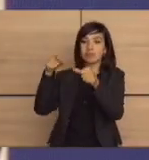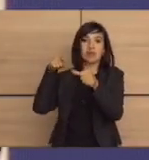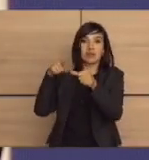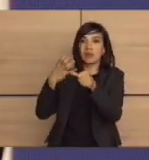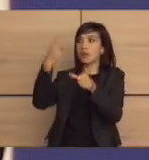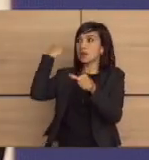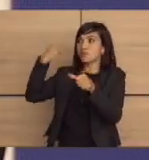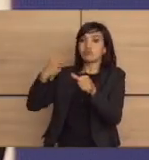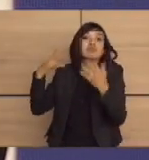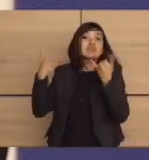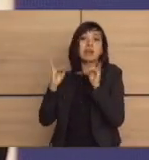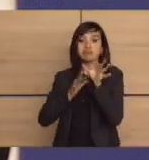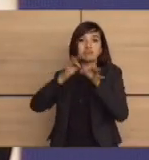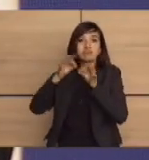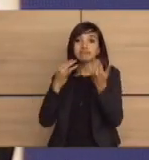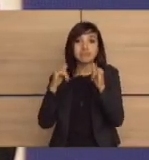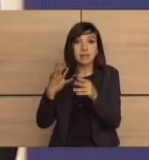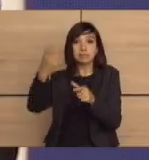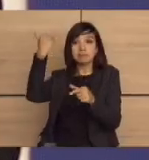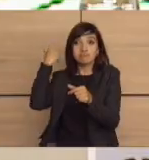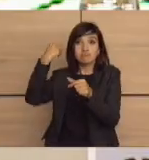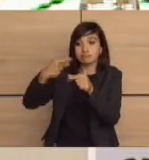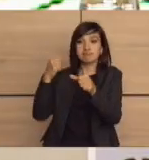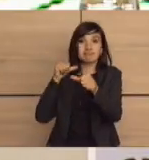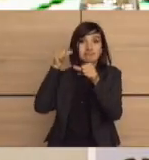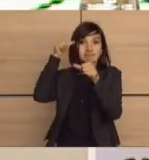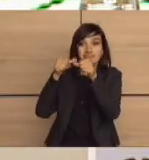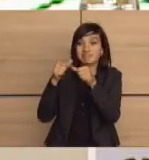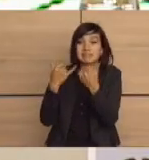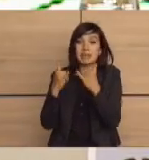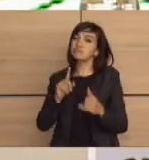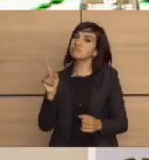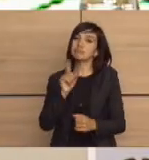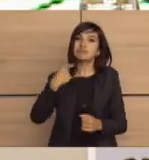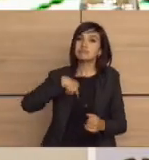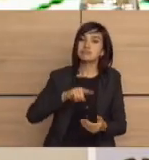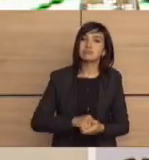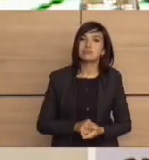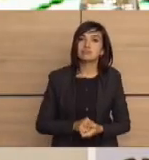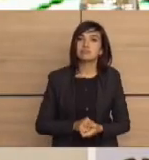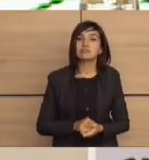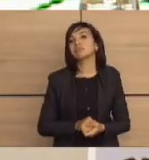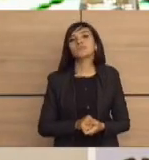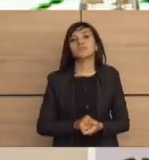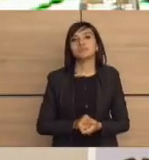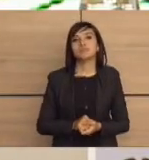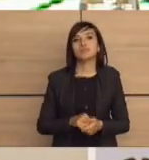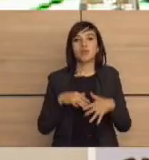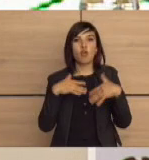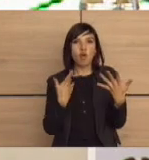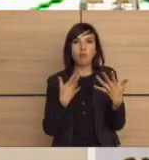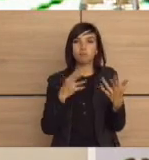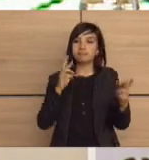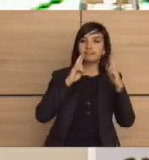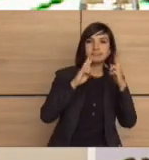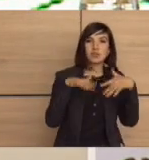de la explicación. Y empezar a ser capaz de construir sobre esa diferencia y la relación que se establece entre los dos es